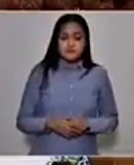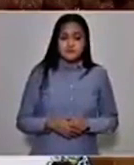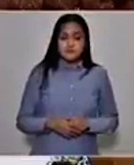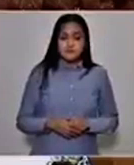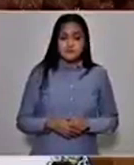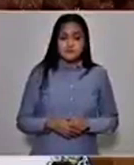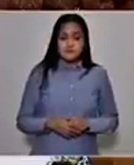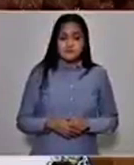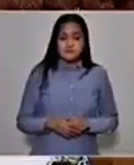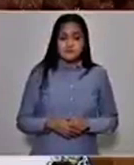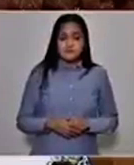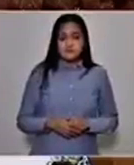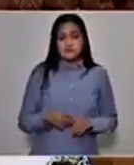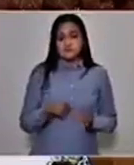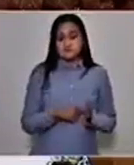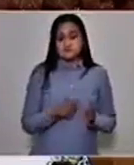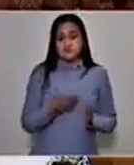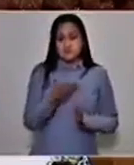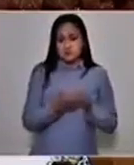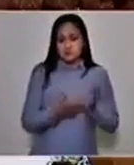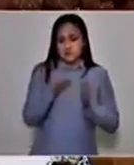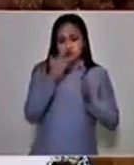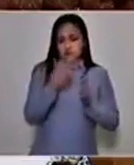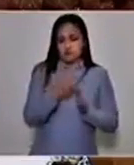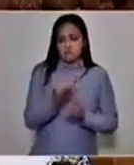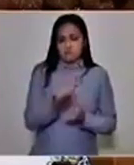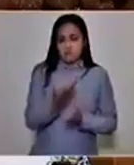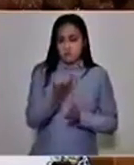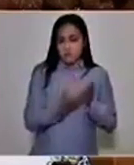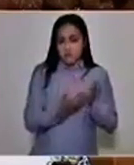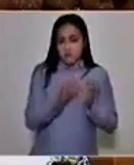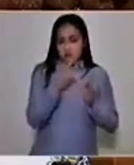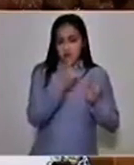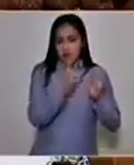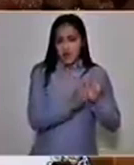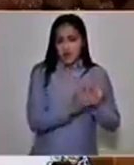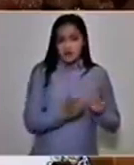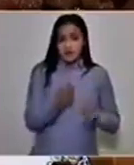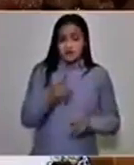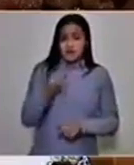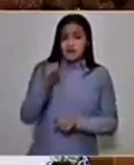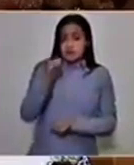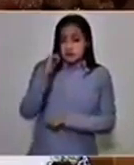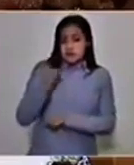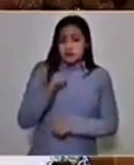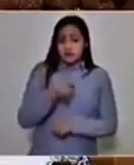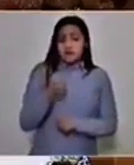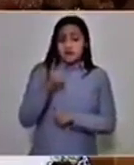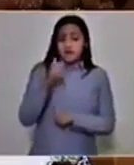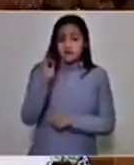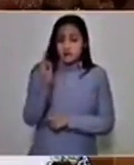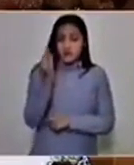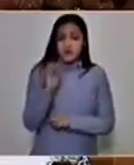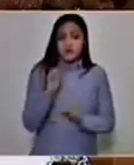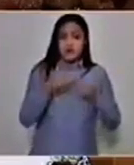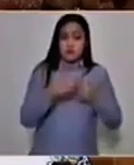Y eso es lo que se declaró inconstitucional, que no podía ser recaudado por autoridad federal o por